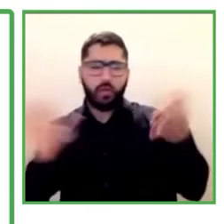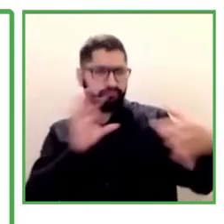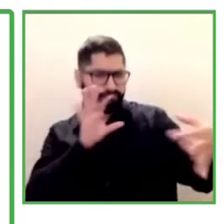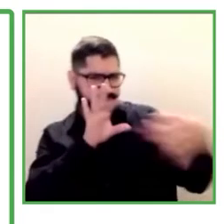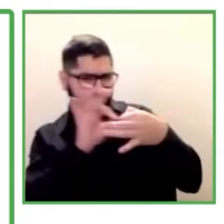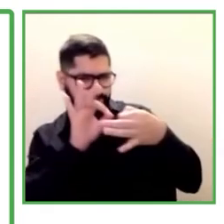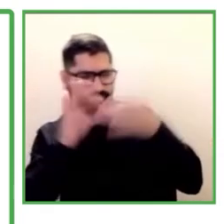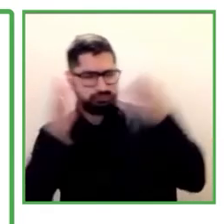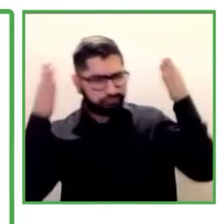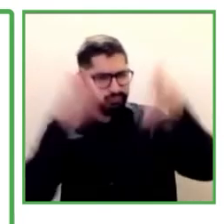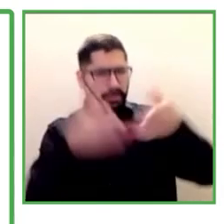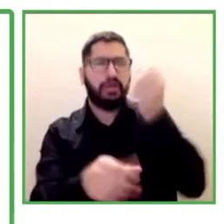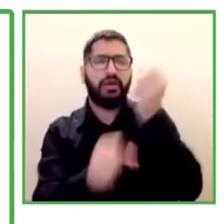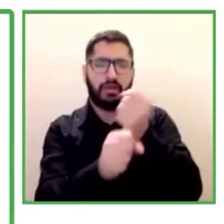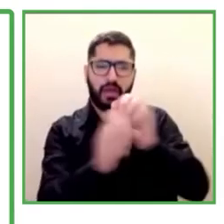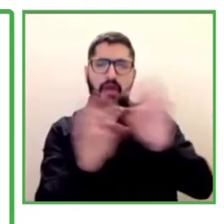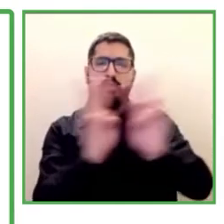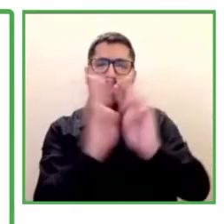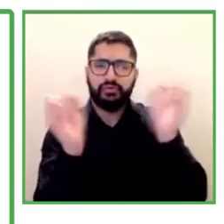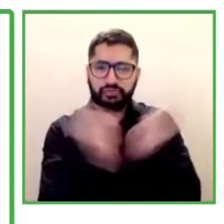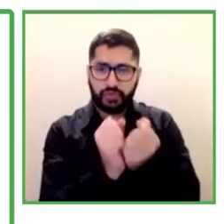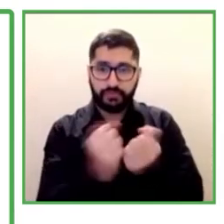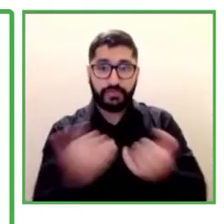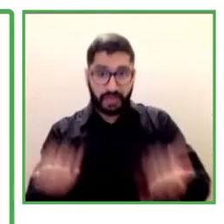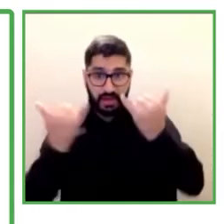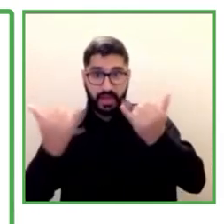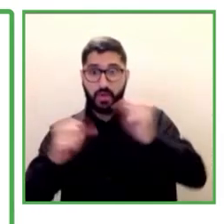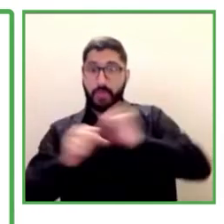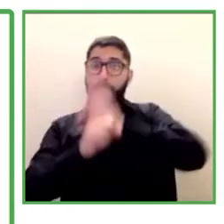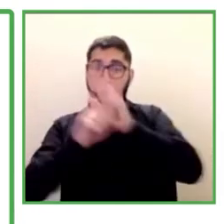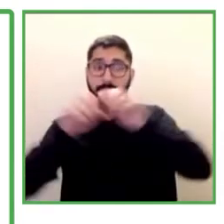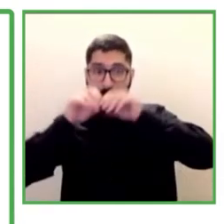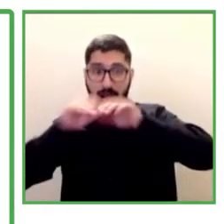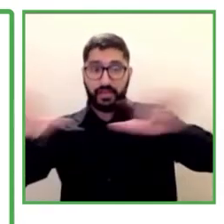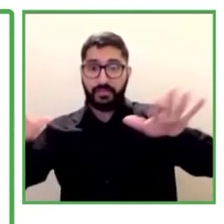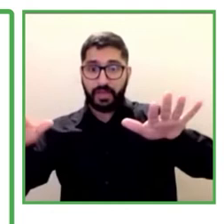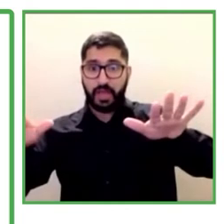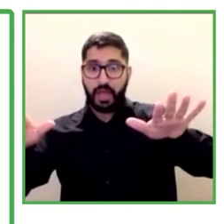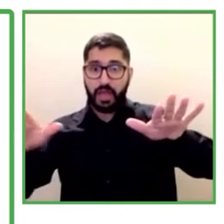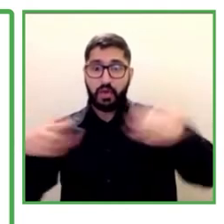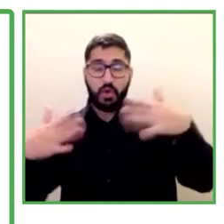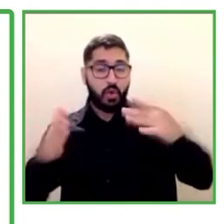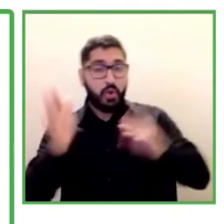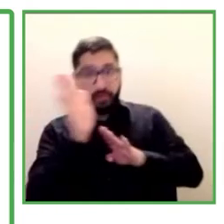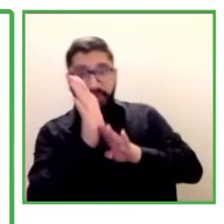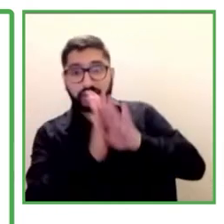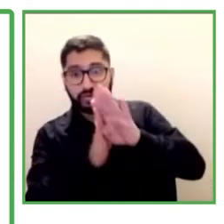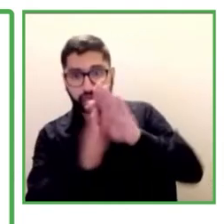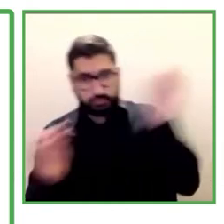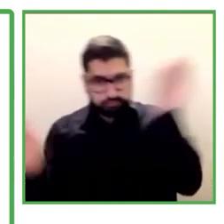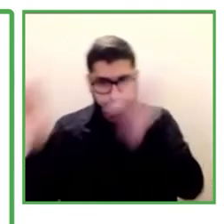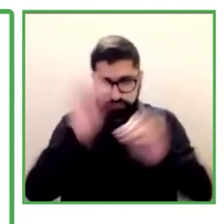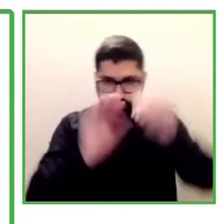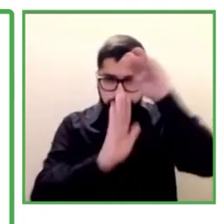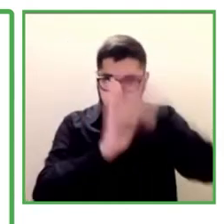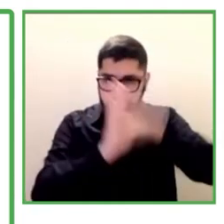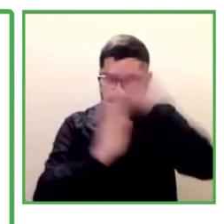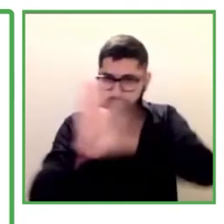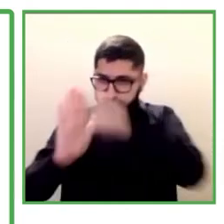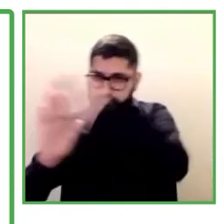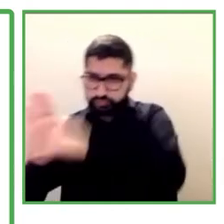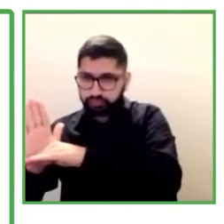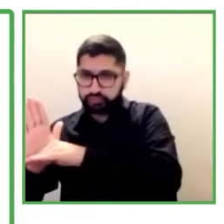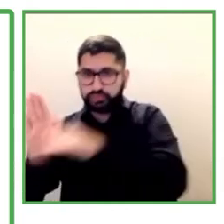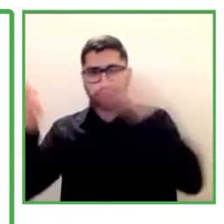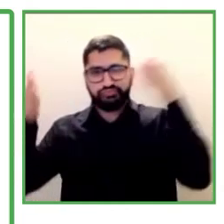y en pleno desarrollo estamos desarrollando webinars, ciclos de webinars de capacitación para las empresas en la